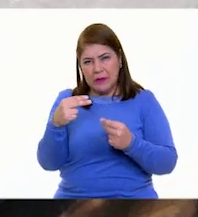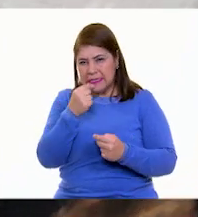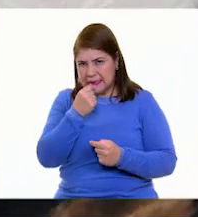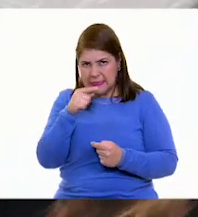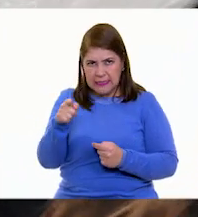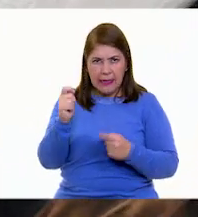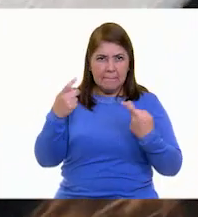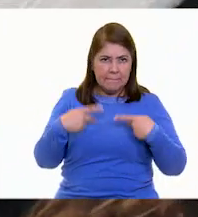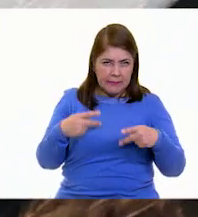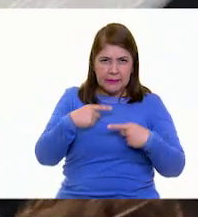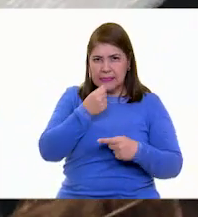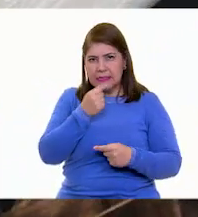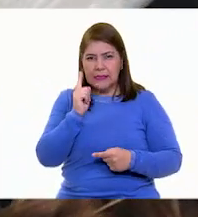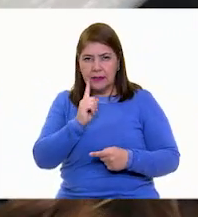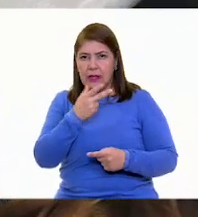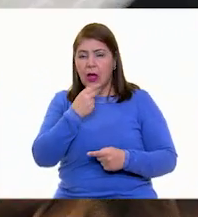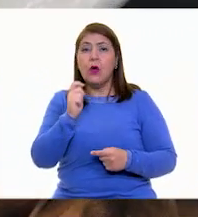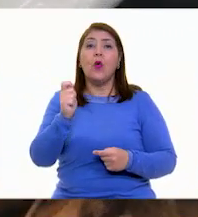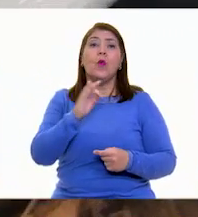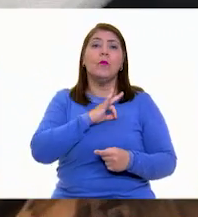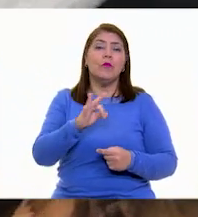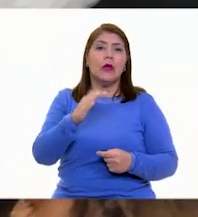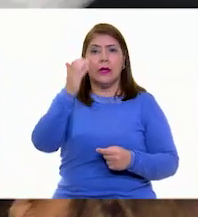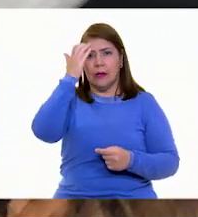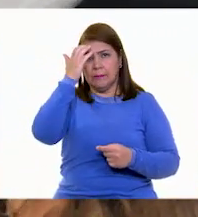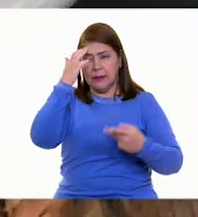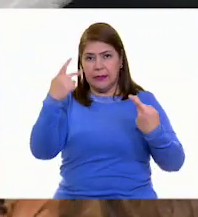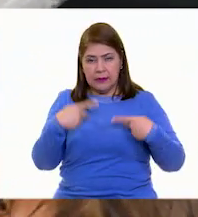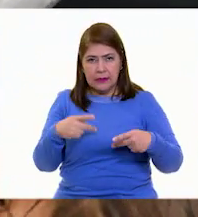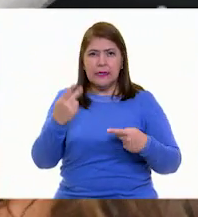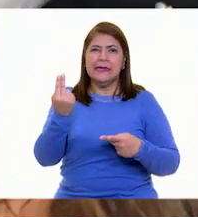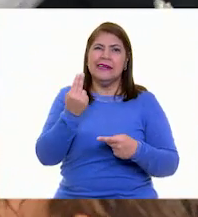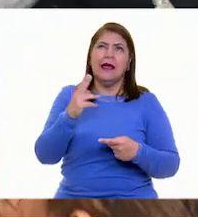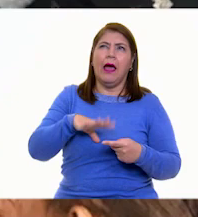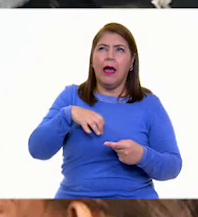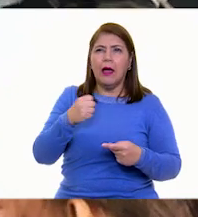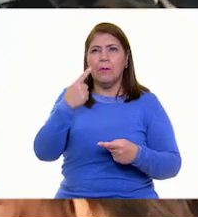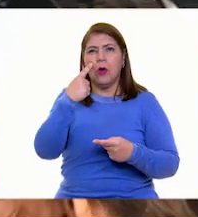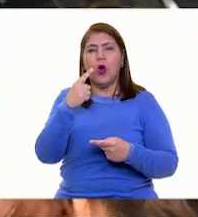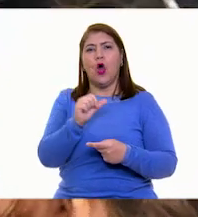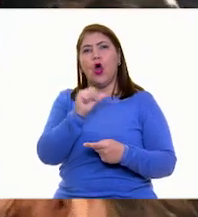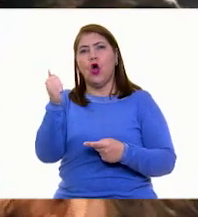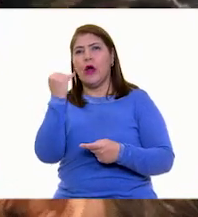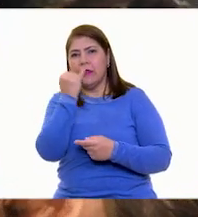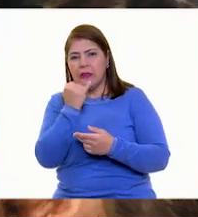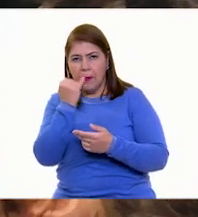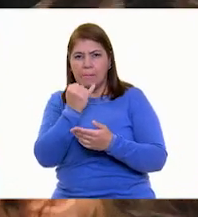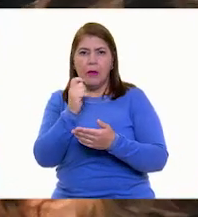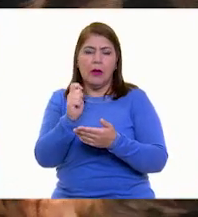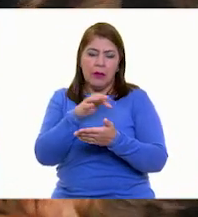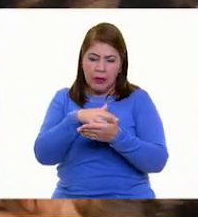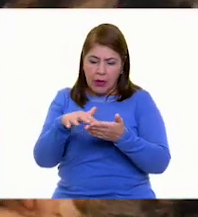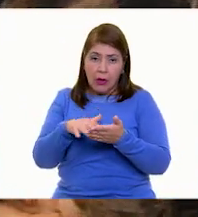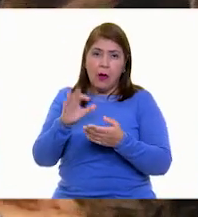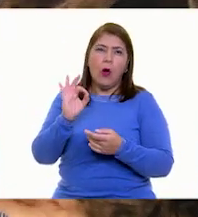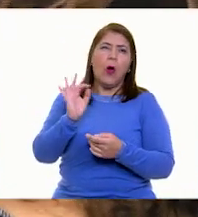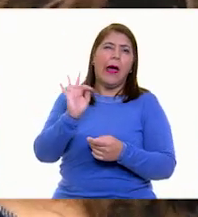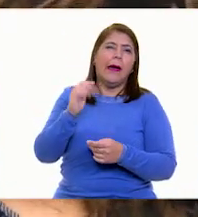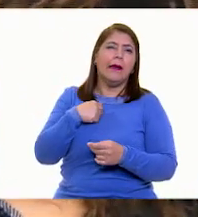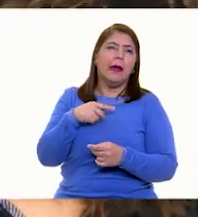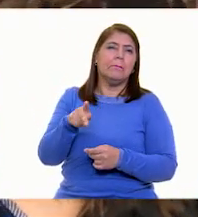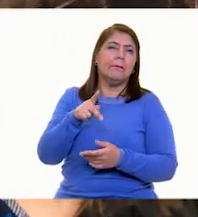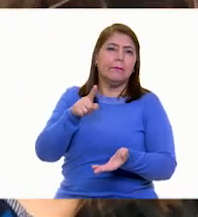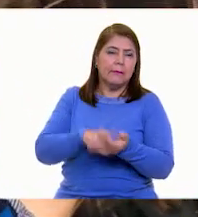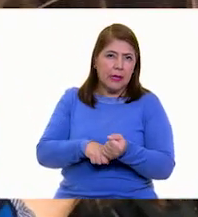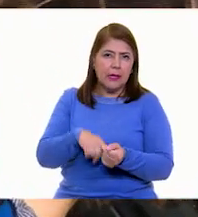de personas conocidas. Intentamos leer en otro idioma, incluso fingir que olvidamos o que no sabemos lo que